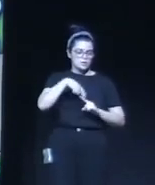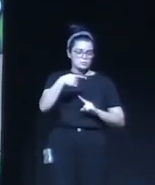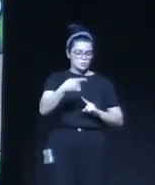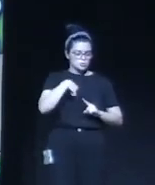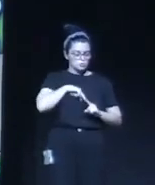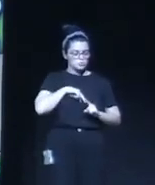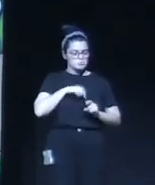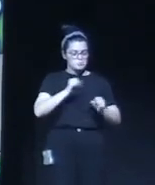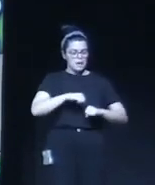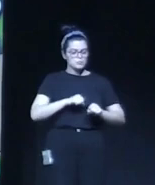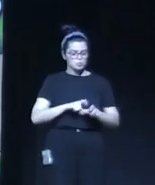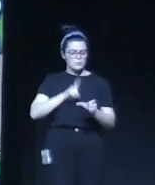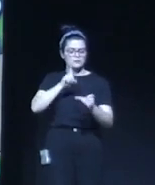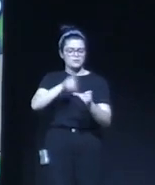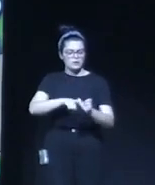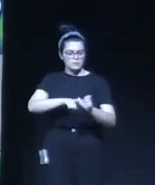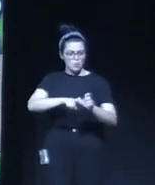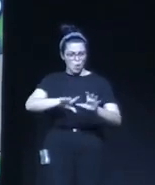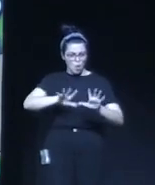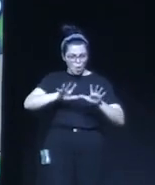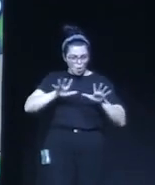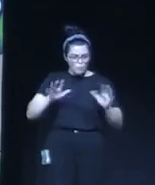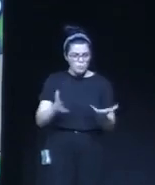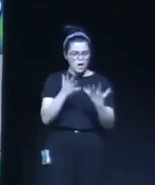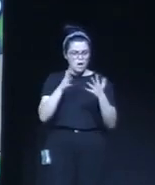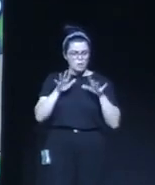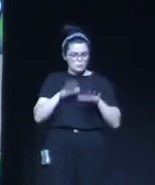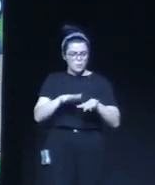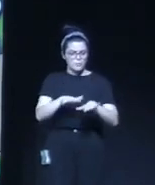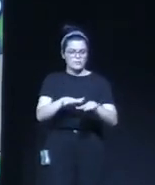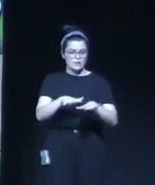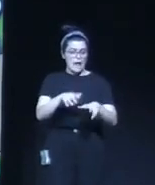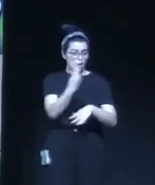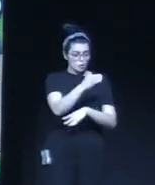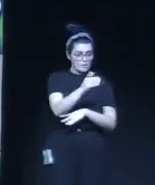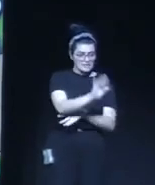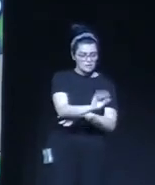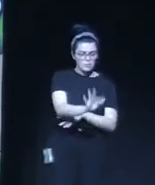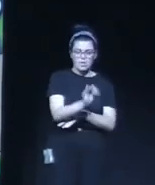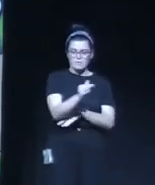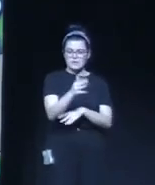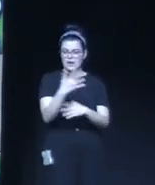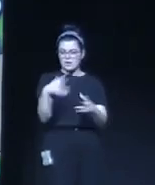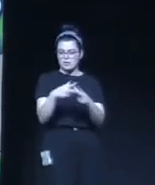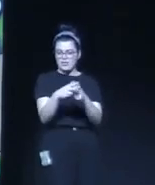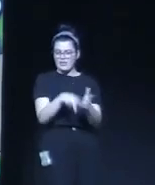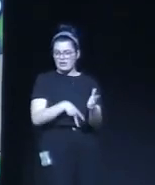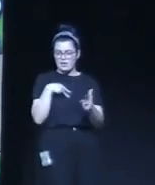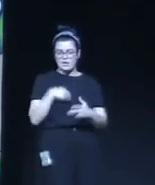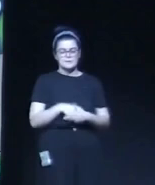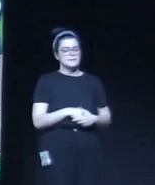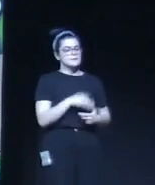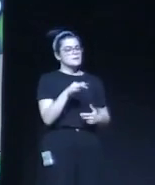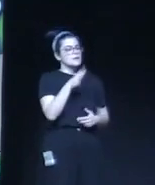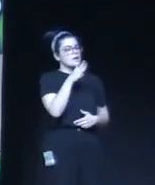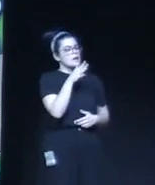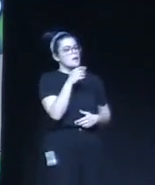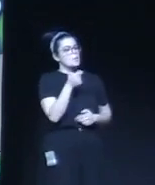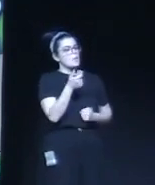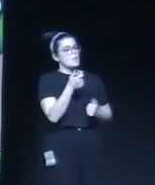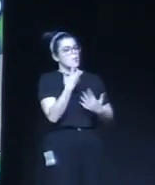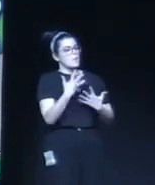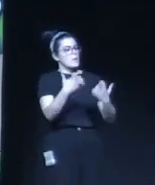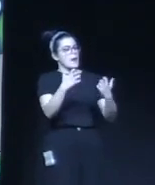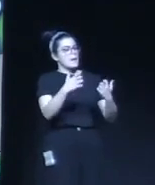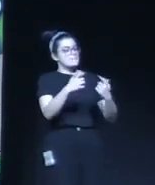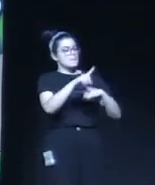de movilizar, pues, no solo a las jóvenes, sino a toda la ciudadanía en general, ¿no? Voy a seguir charlando contigo, pero vamos a ir abriendo poco a poco turno de preguntas, así que si